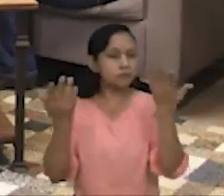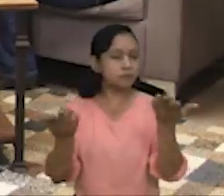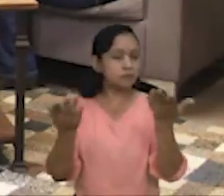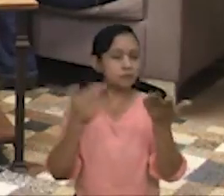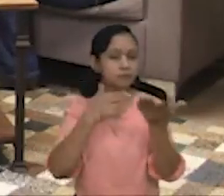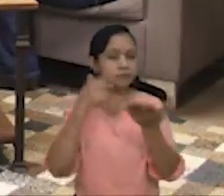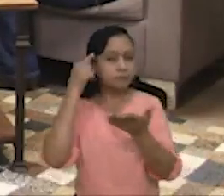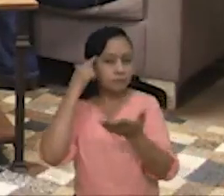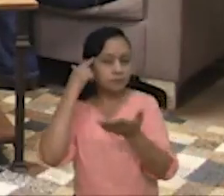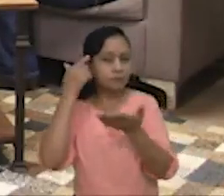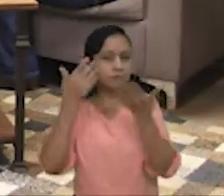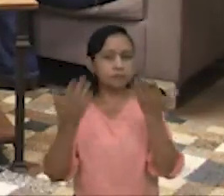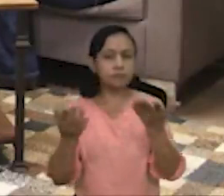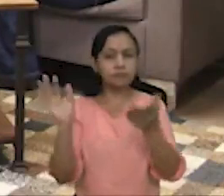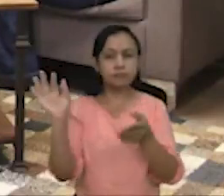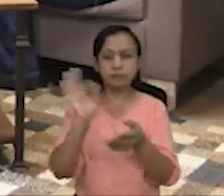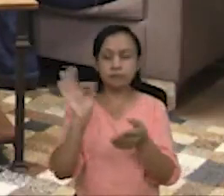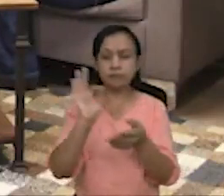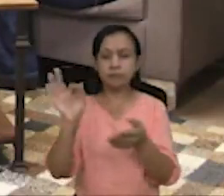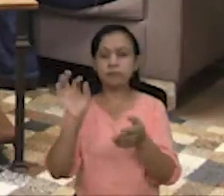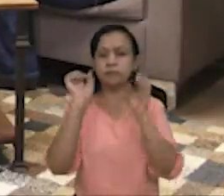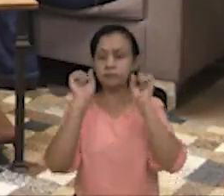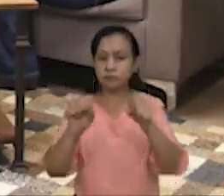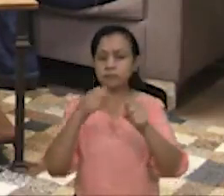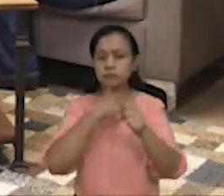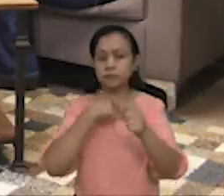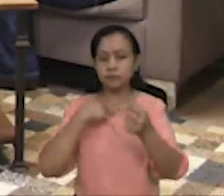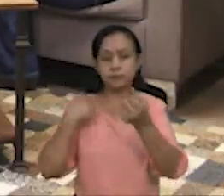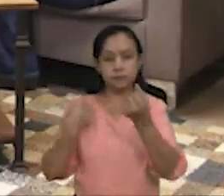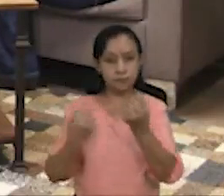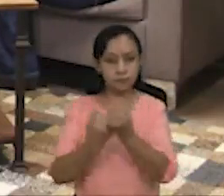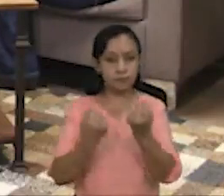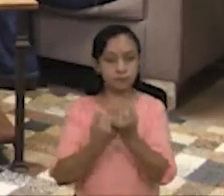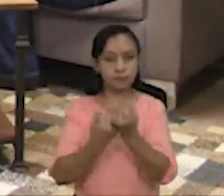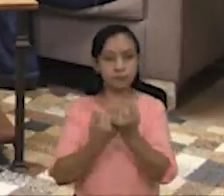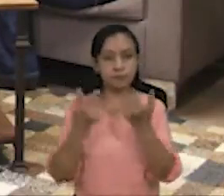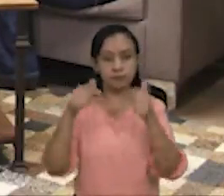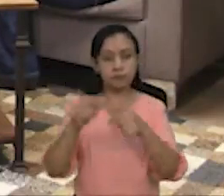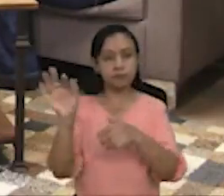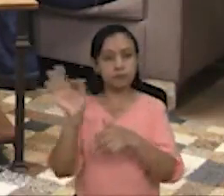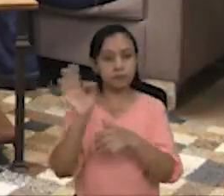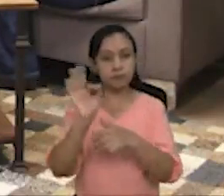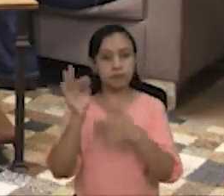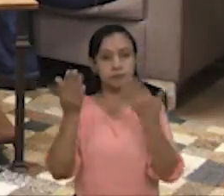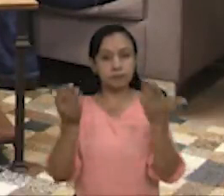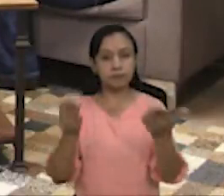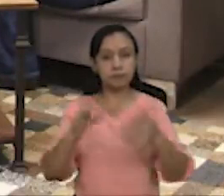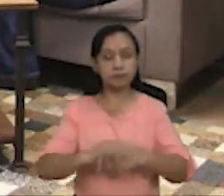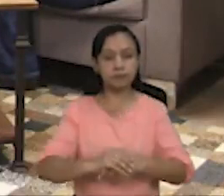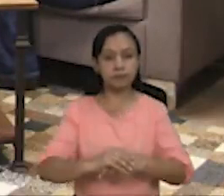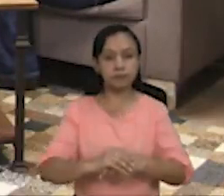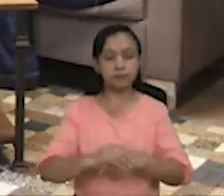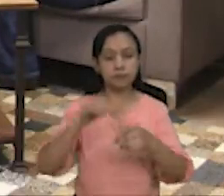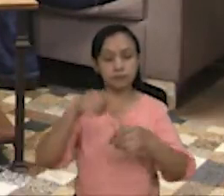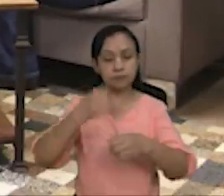esta reflexión, pues, de qué manera nosotros podemos contribuir en esta formación,